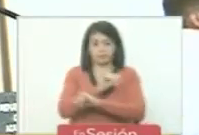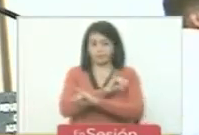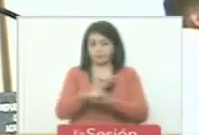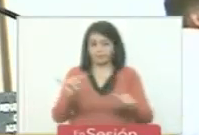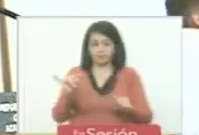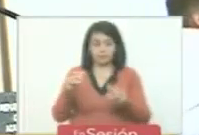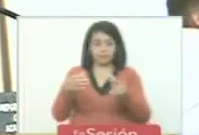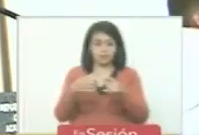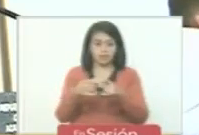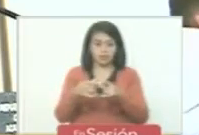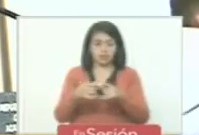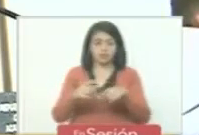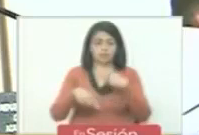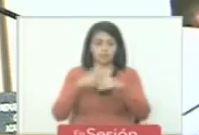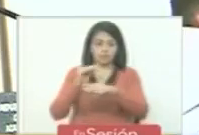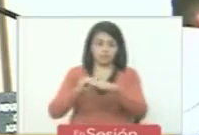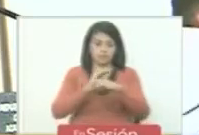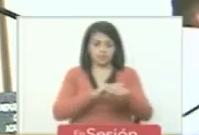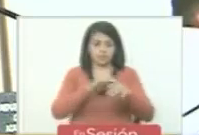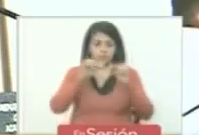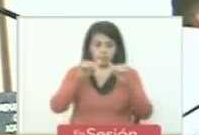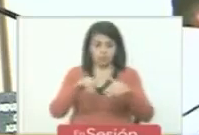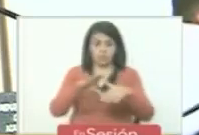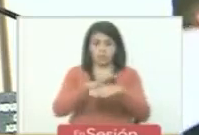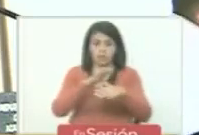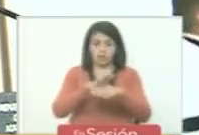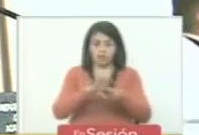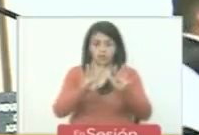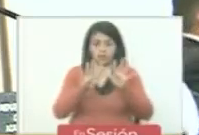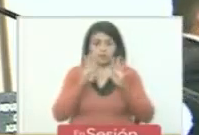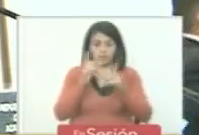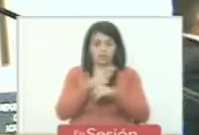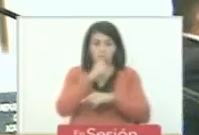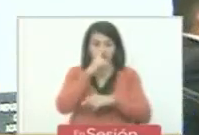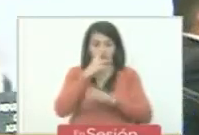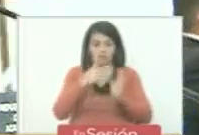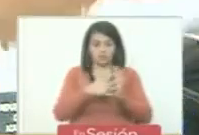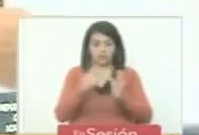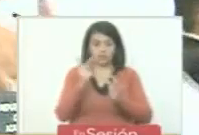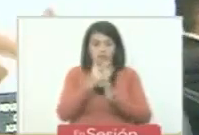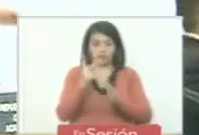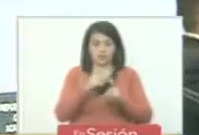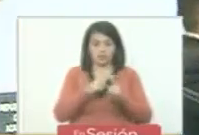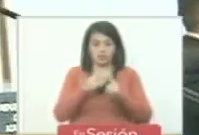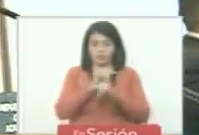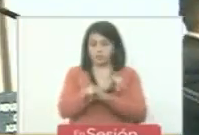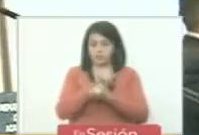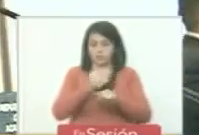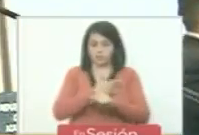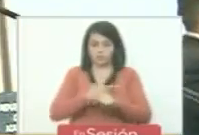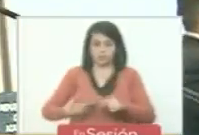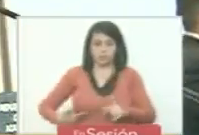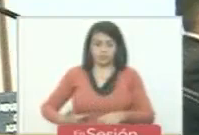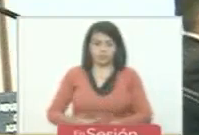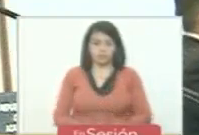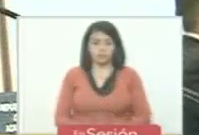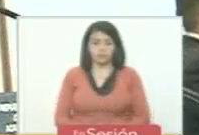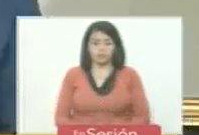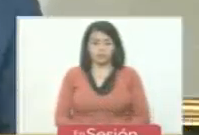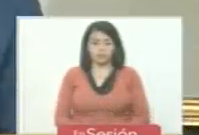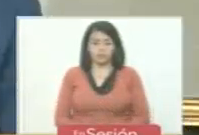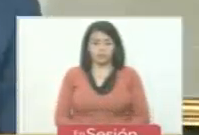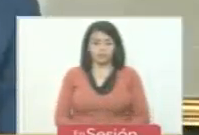sesión ordinaria y se convoca para el día martes 9 de agosto de 2022. Es todo, ciudadano presidente.